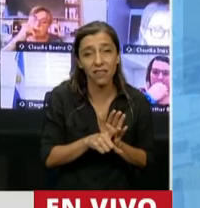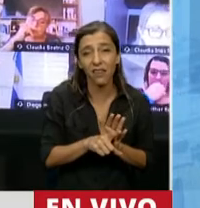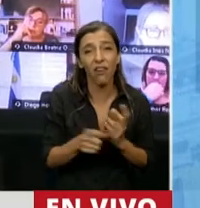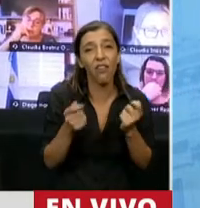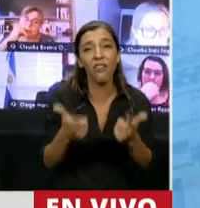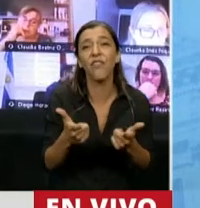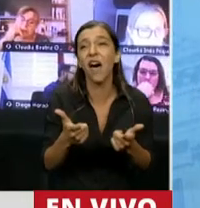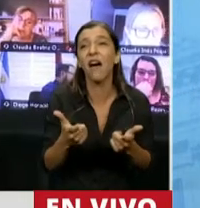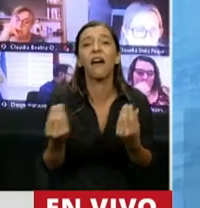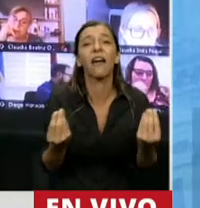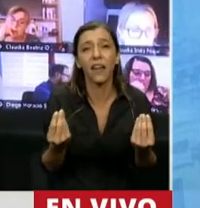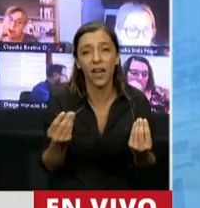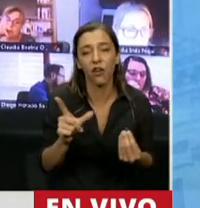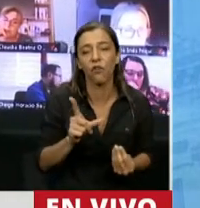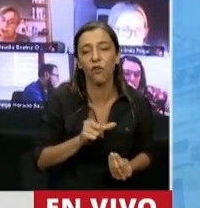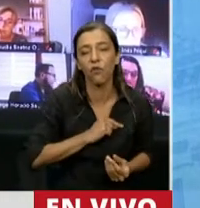mes